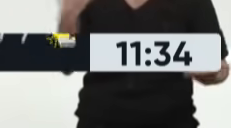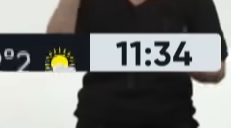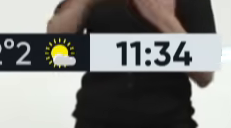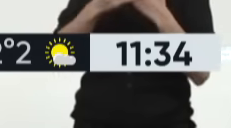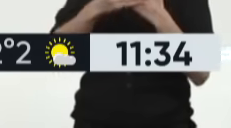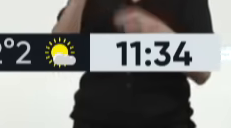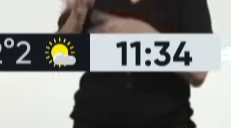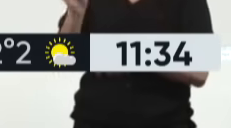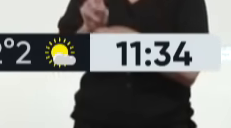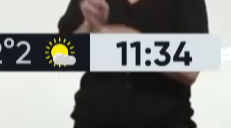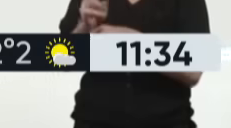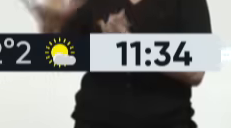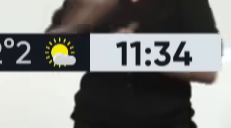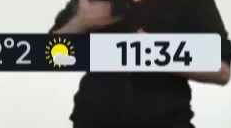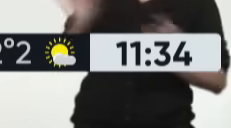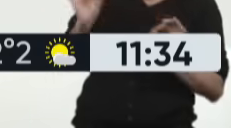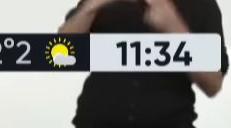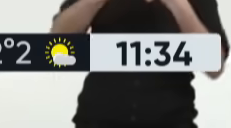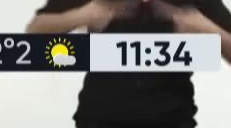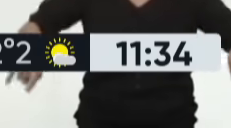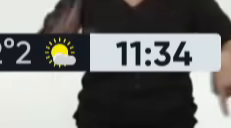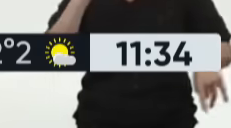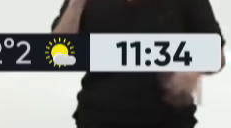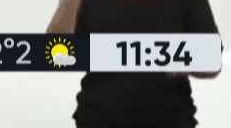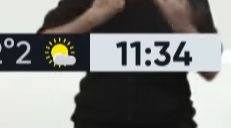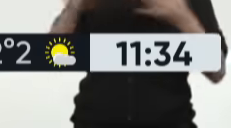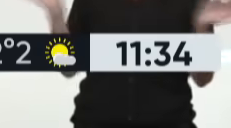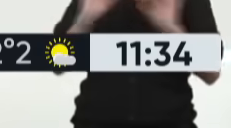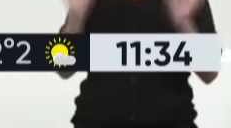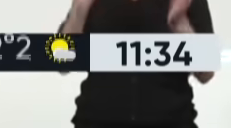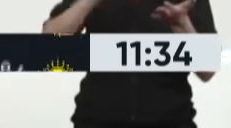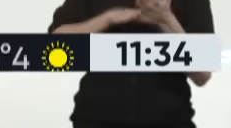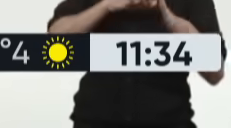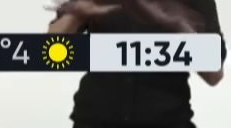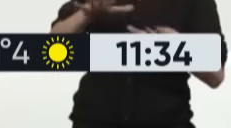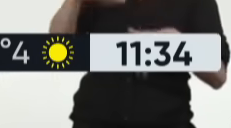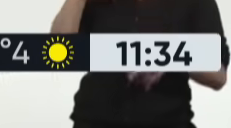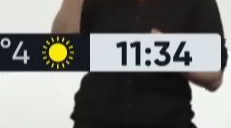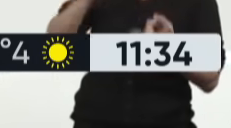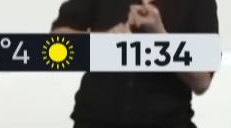avisó nada respecto de lo que estaba pasando con María Alexandra y con Víctor?